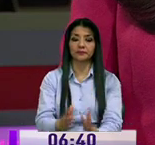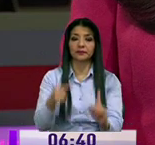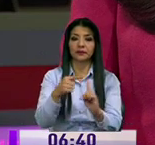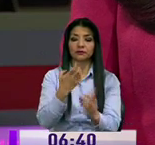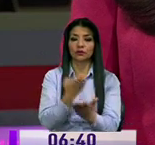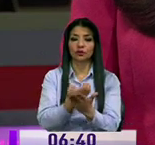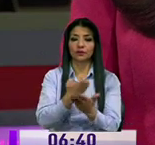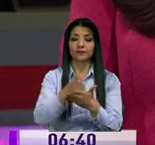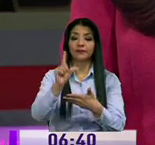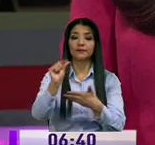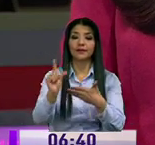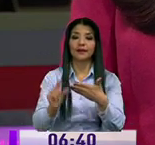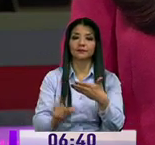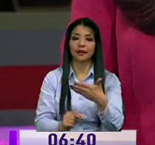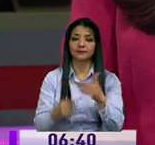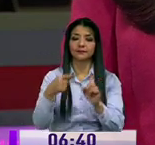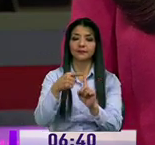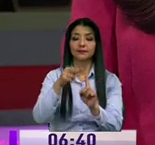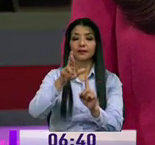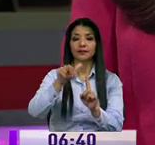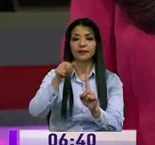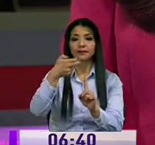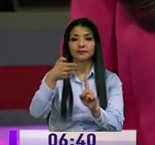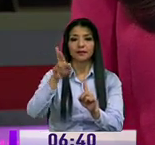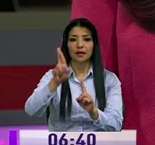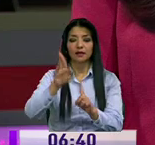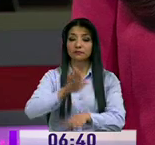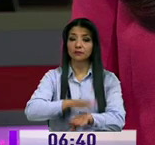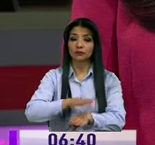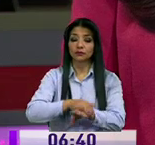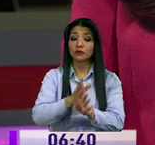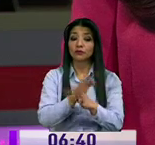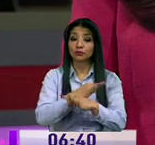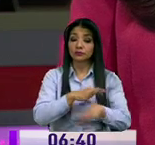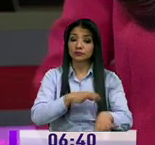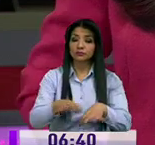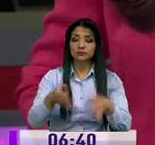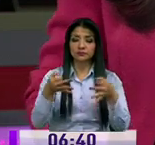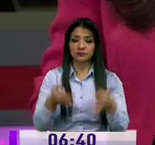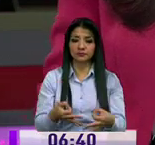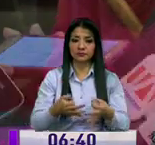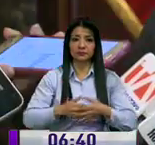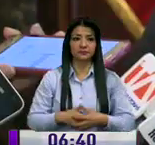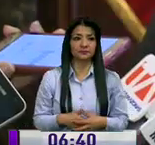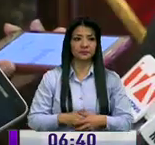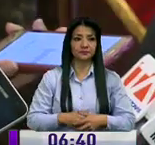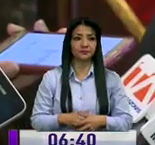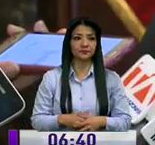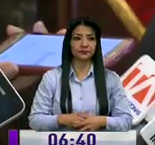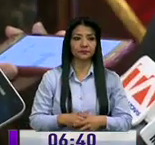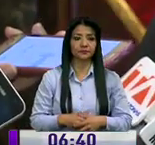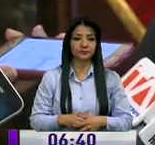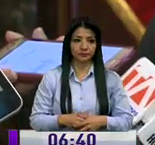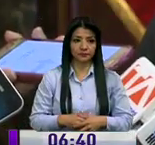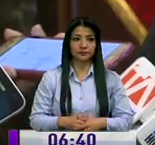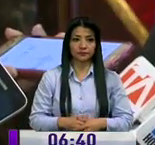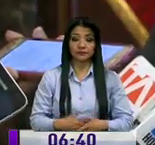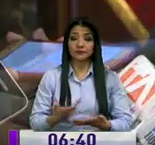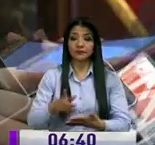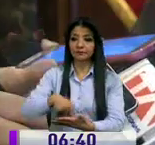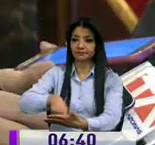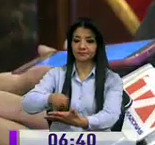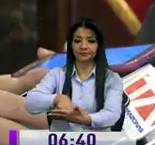Finanzas, Richard Martínez, por un supuesto incumplimiento de sus funciones. Estamos ya recogiendo las